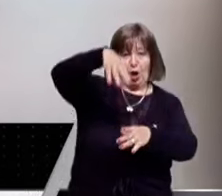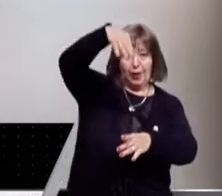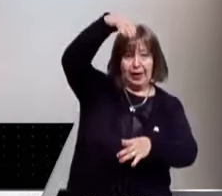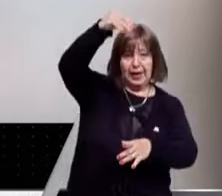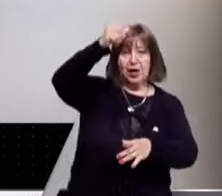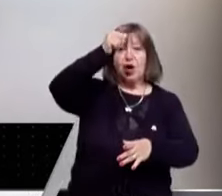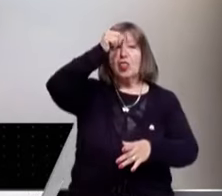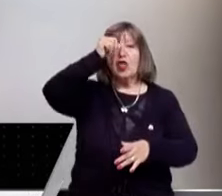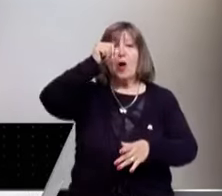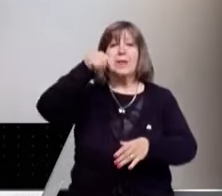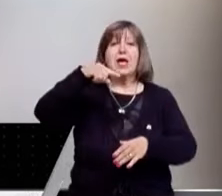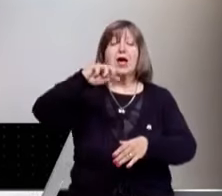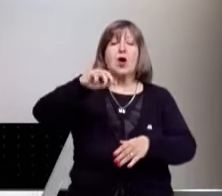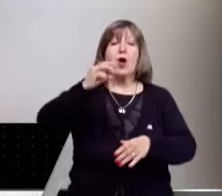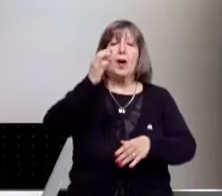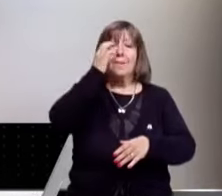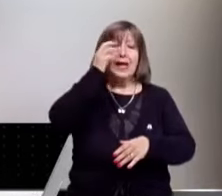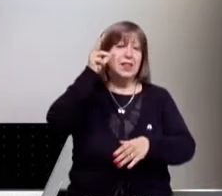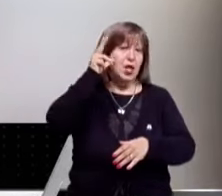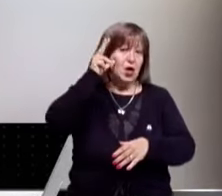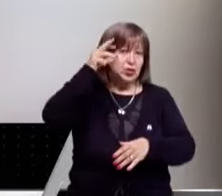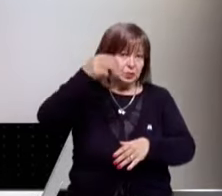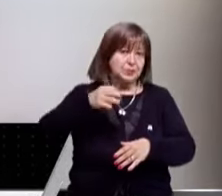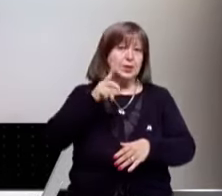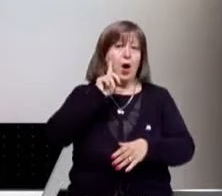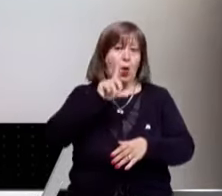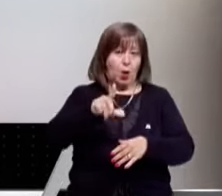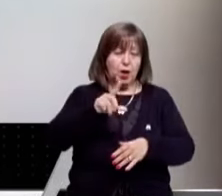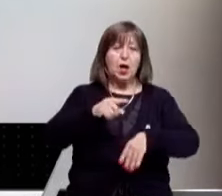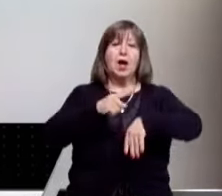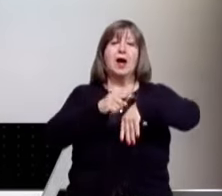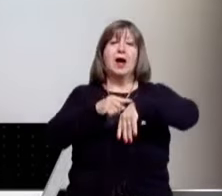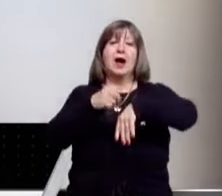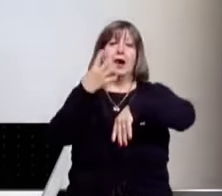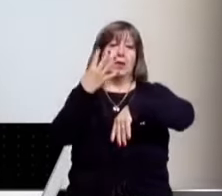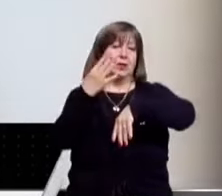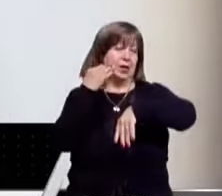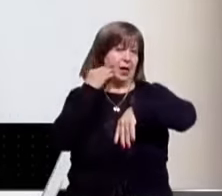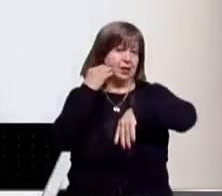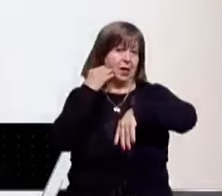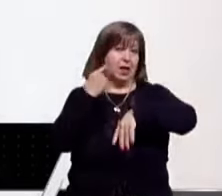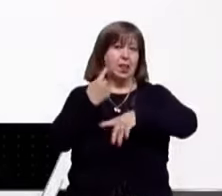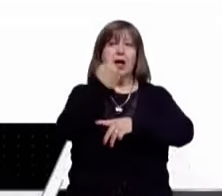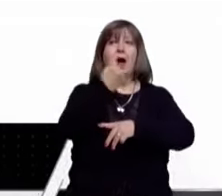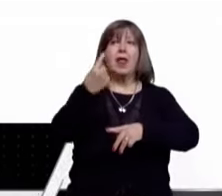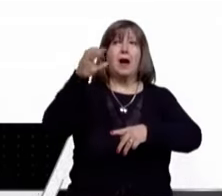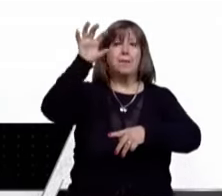domingo próximo, 28 de julio, a las 16 horas.